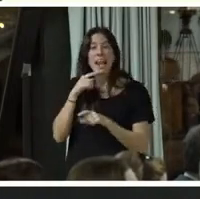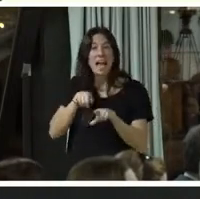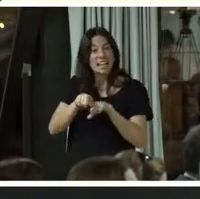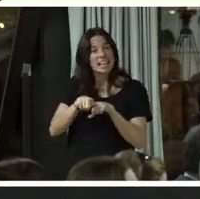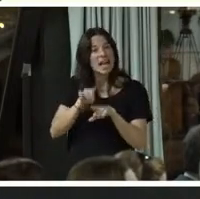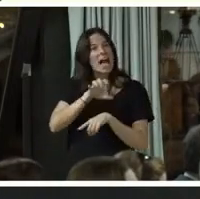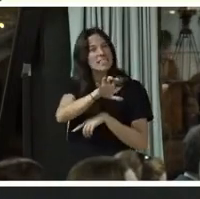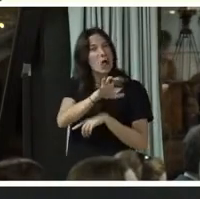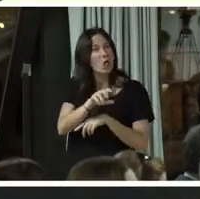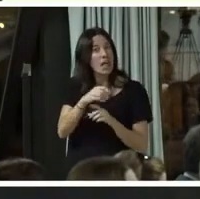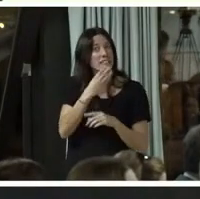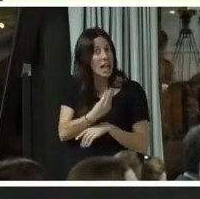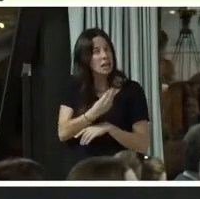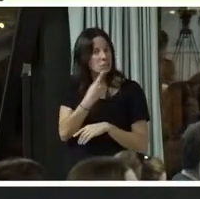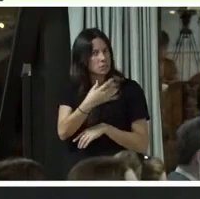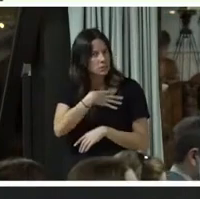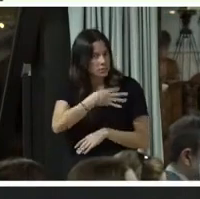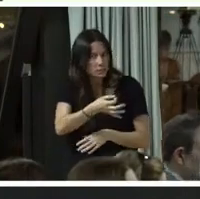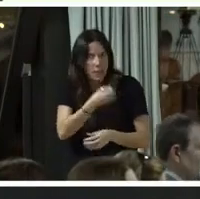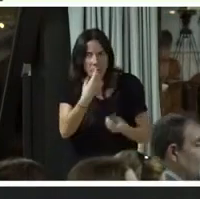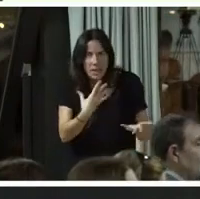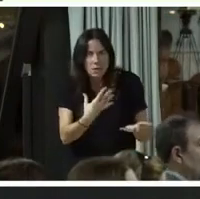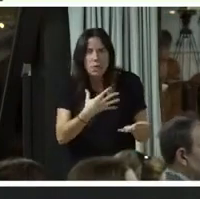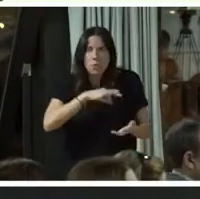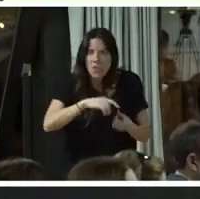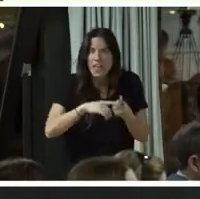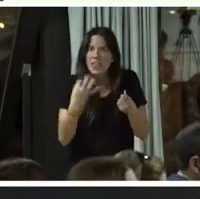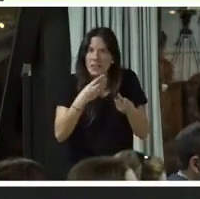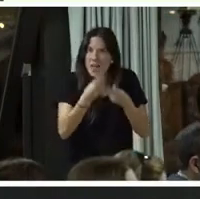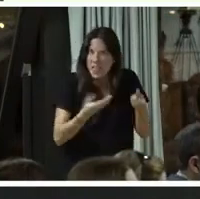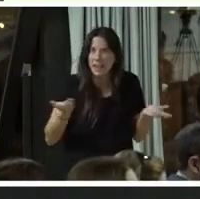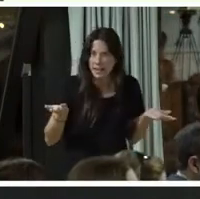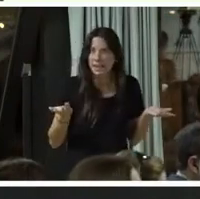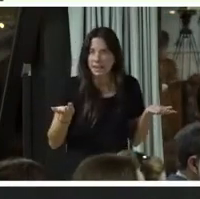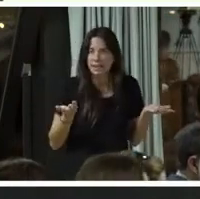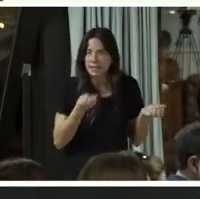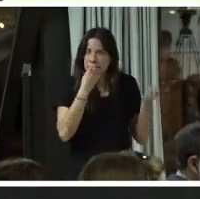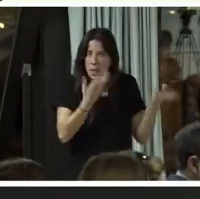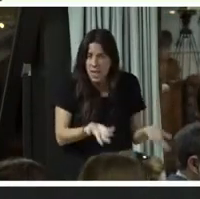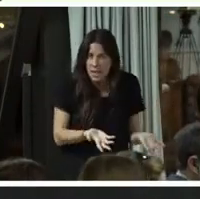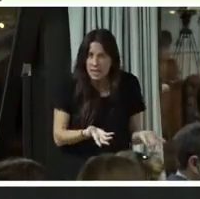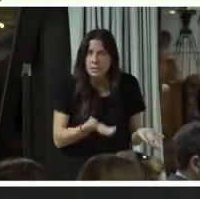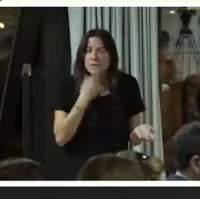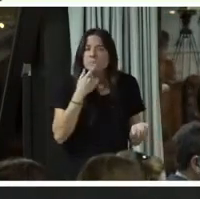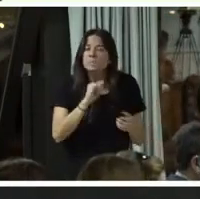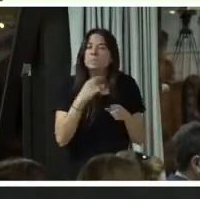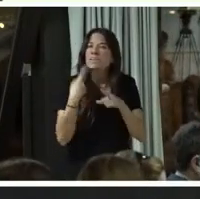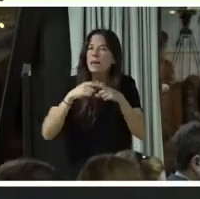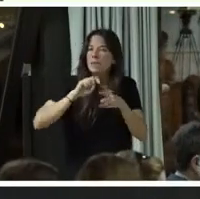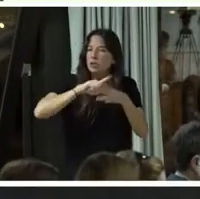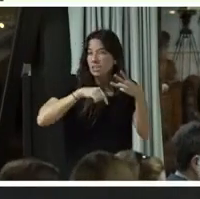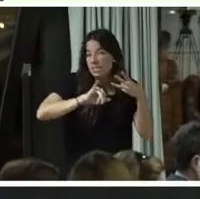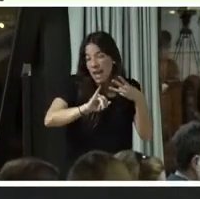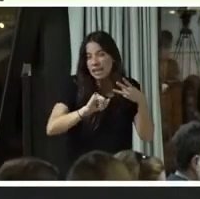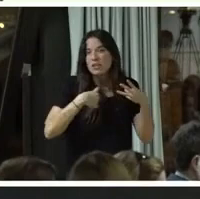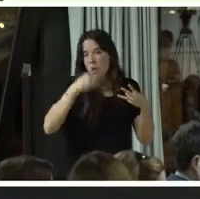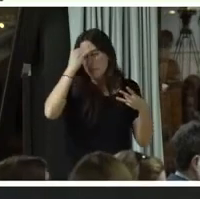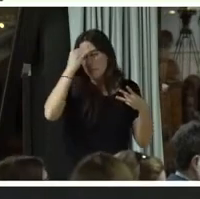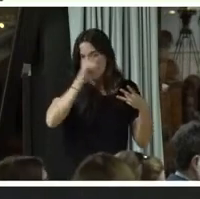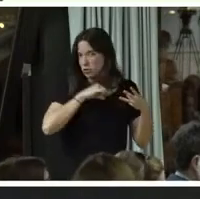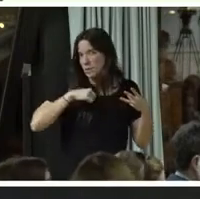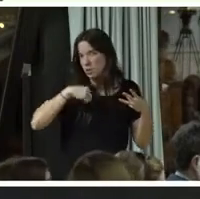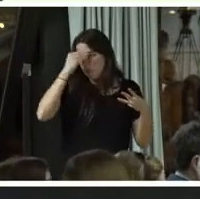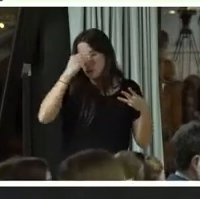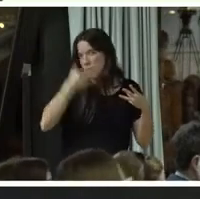es legítima y que se puede hacer y que se debe hacer sí que hay bueno tres elementos que que yo considero personalmente que son